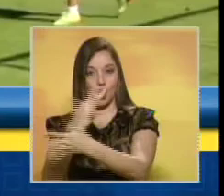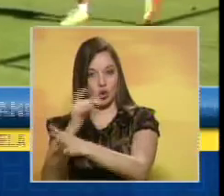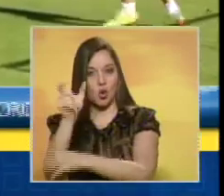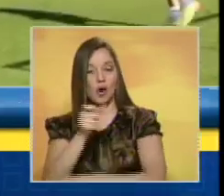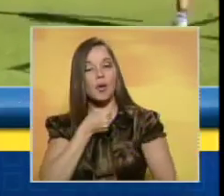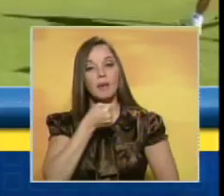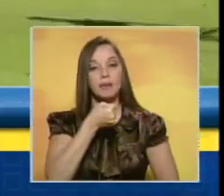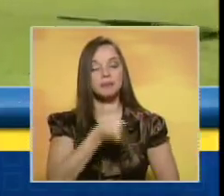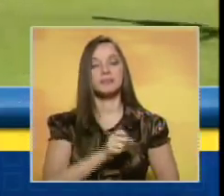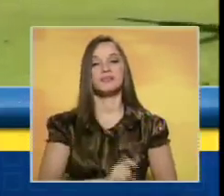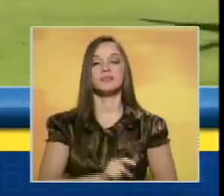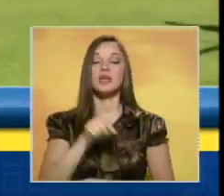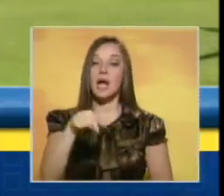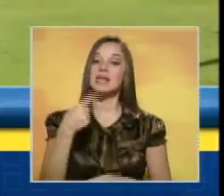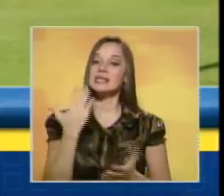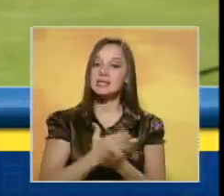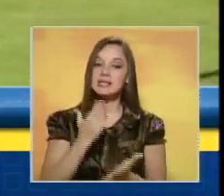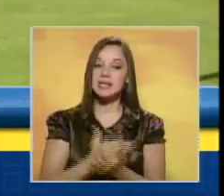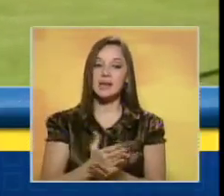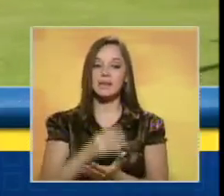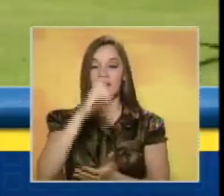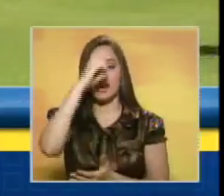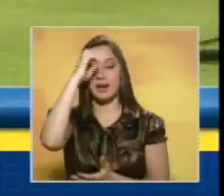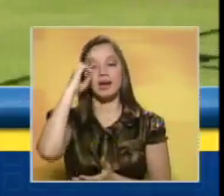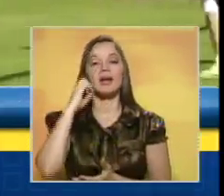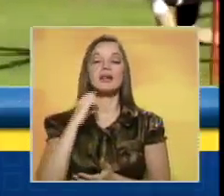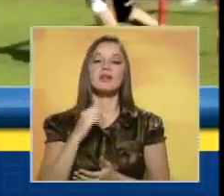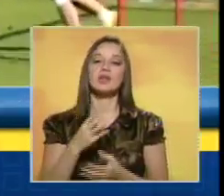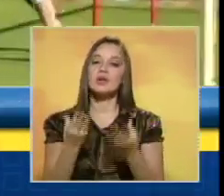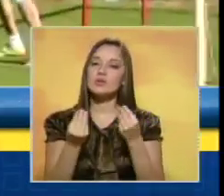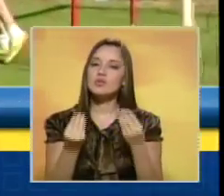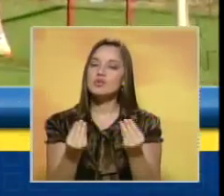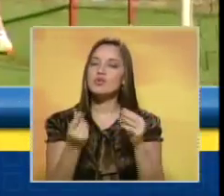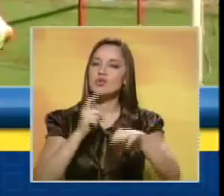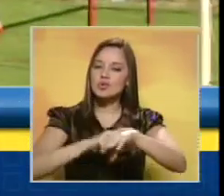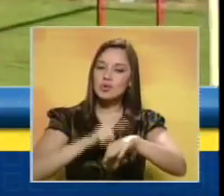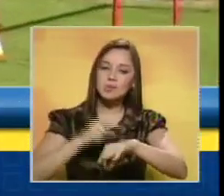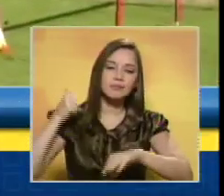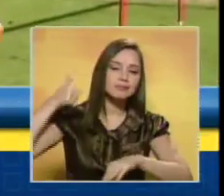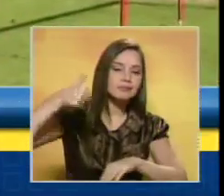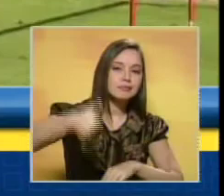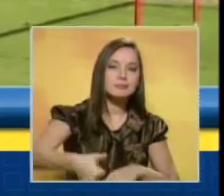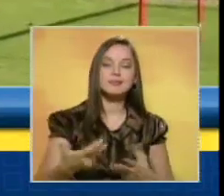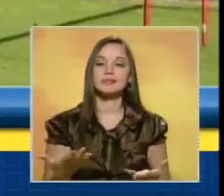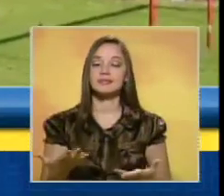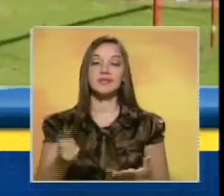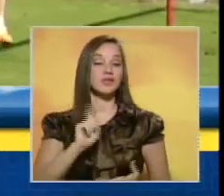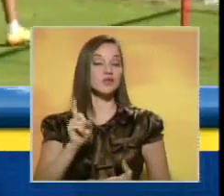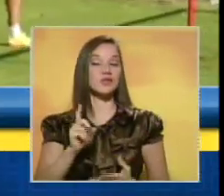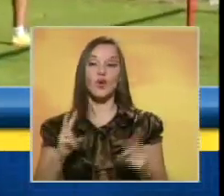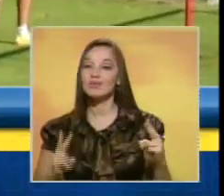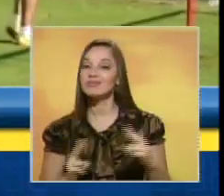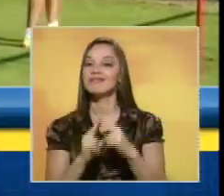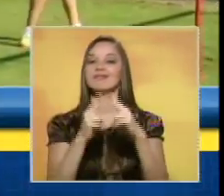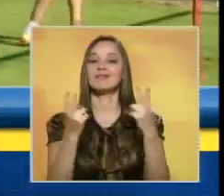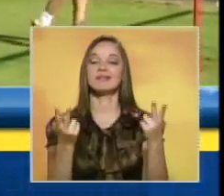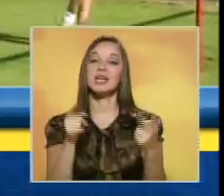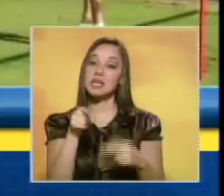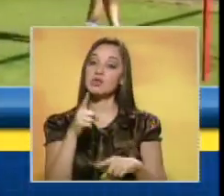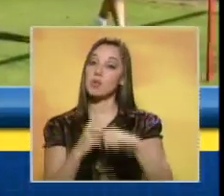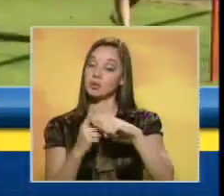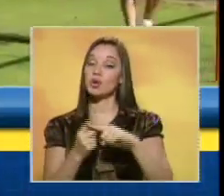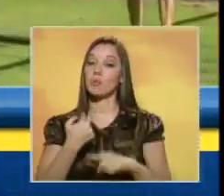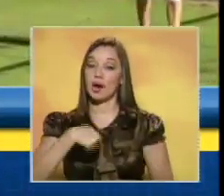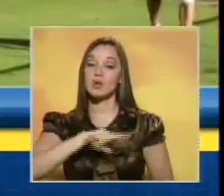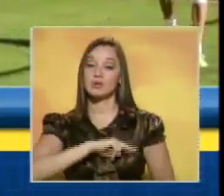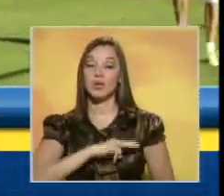a la selección sabiendo de que ha pasado mucho tiempo desde que no nos reencontramos y eso es positivo para